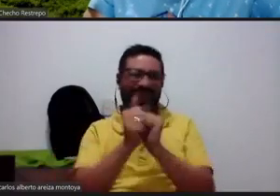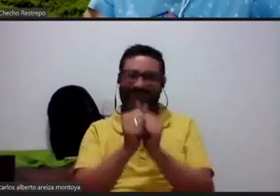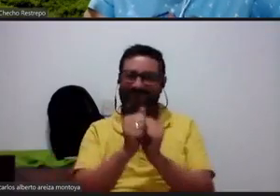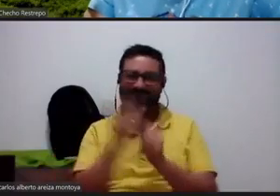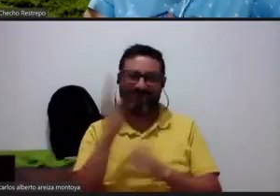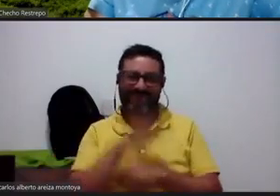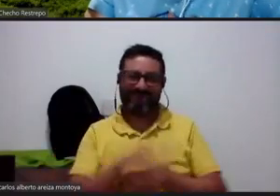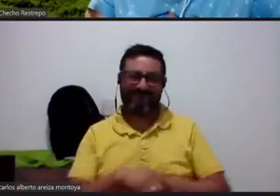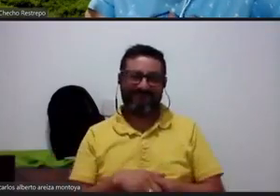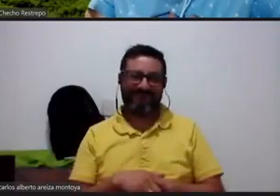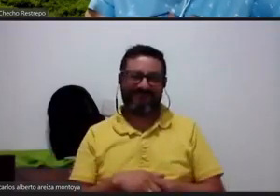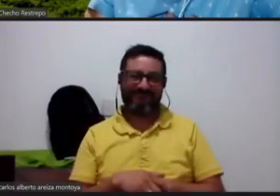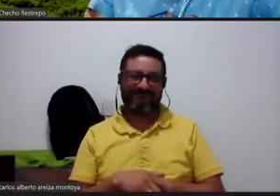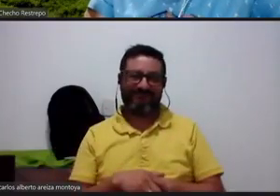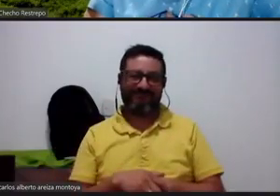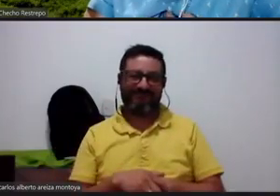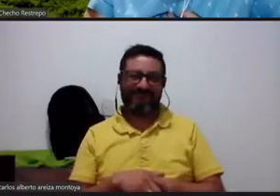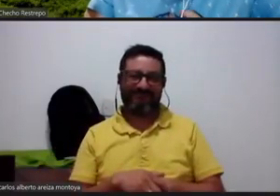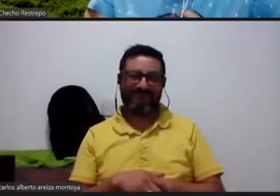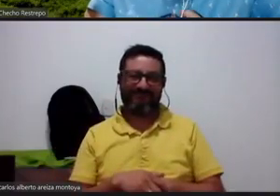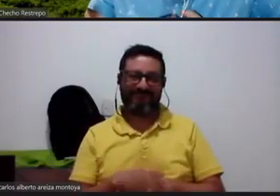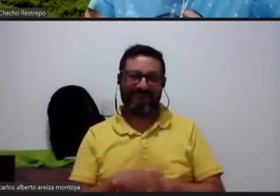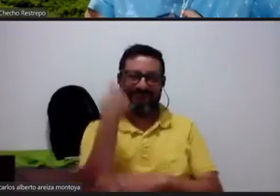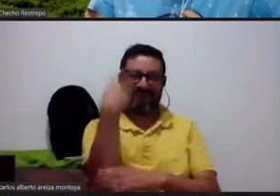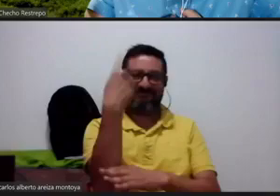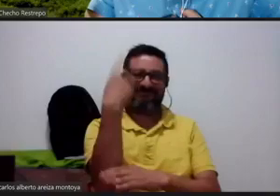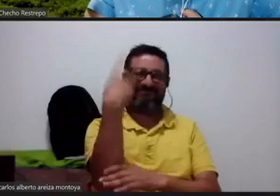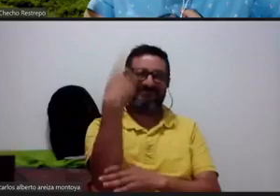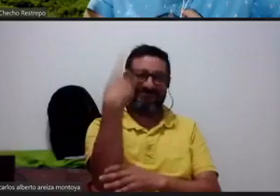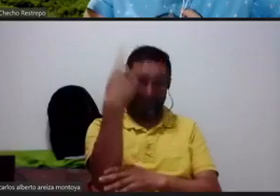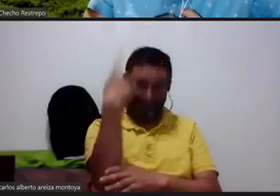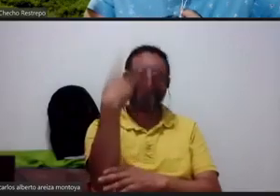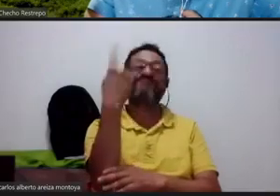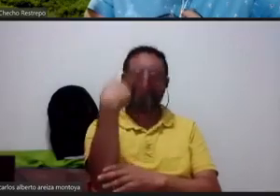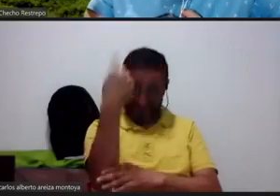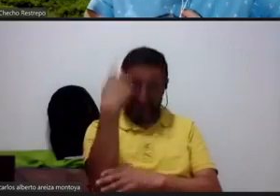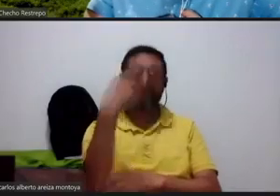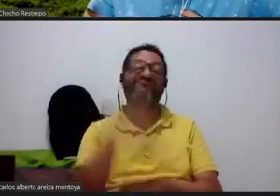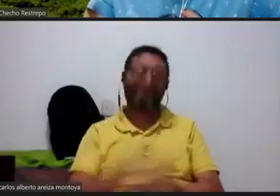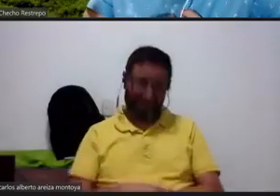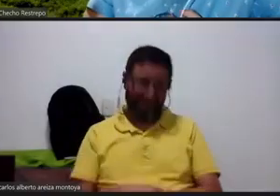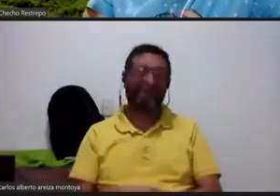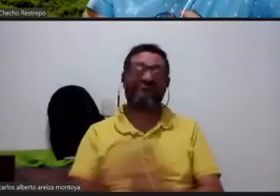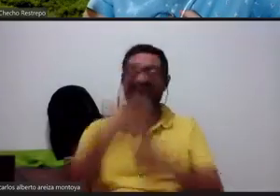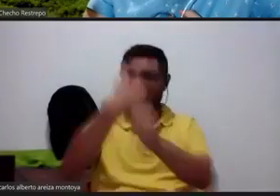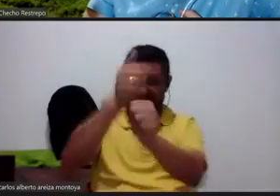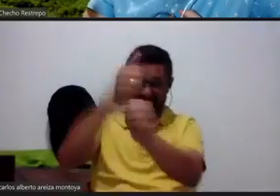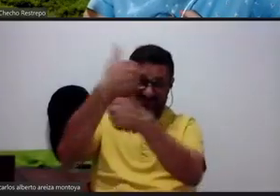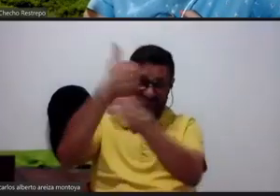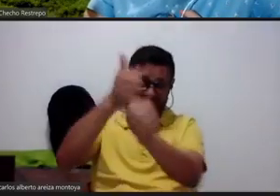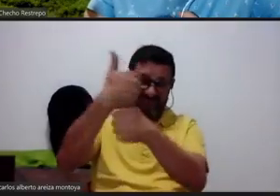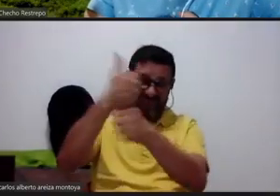Empezando porque muchos de los cargos son cargos políticos. Claro. Pero